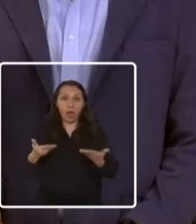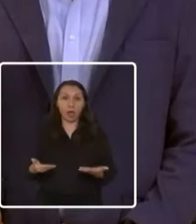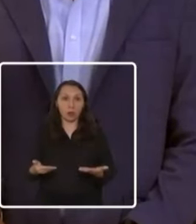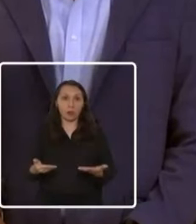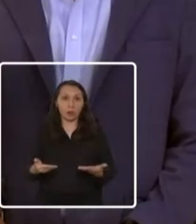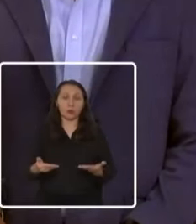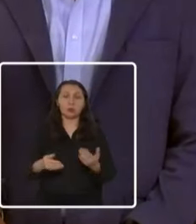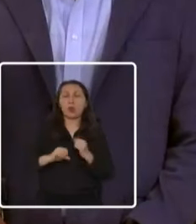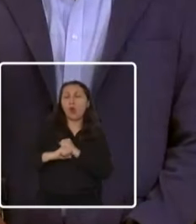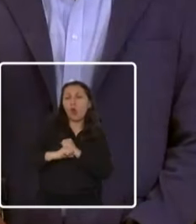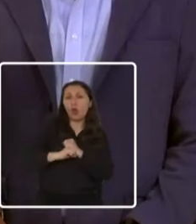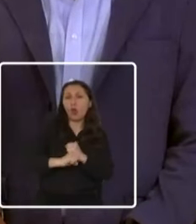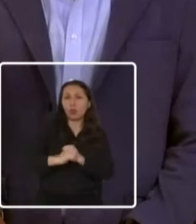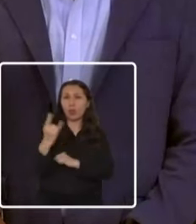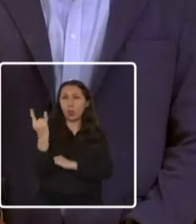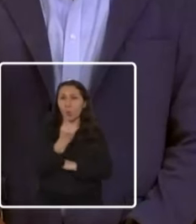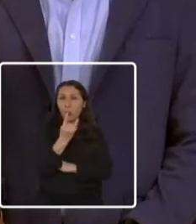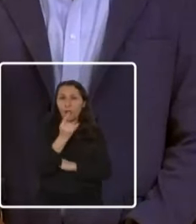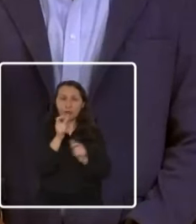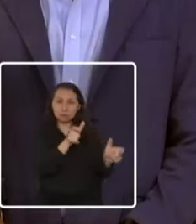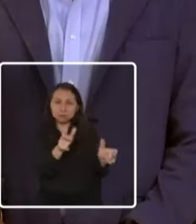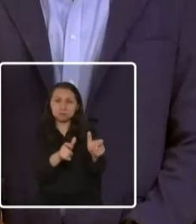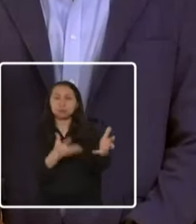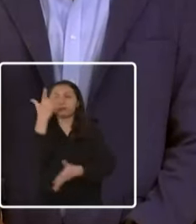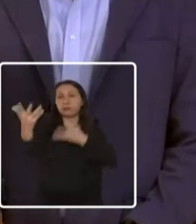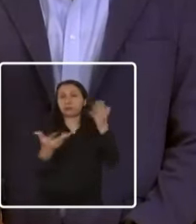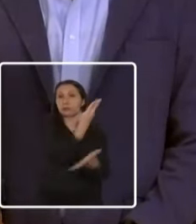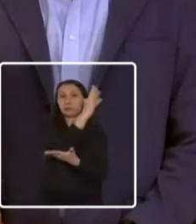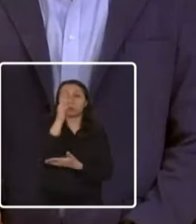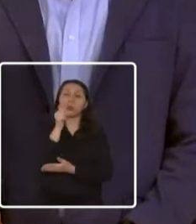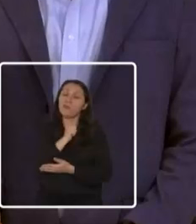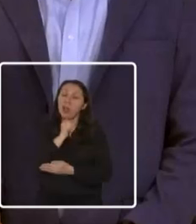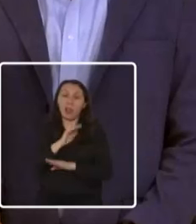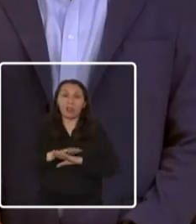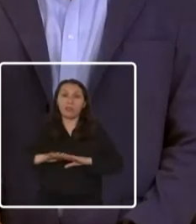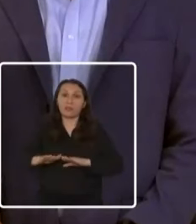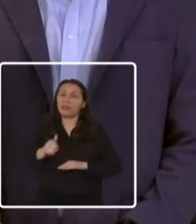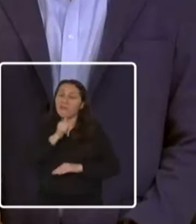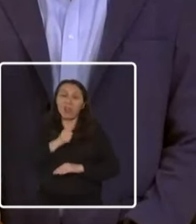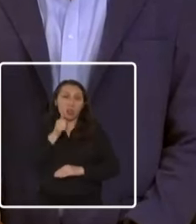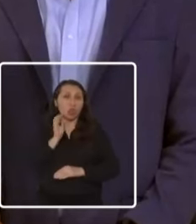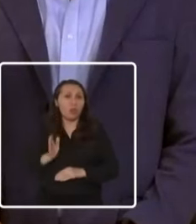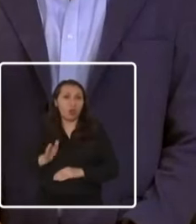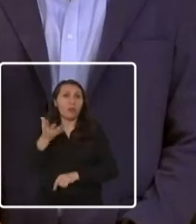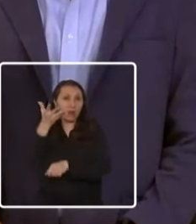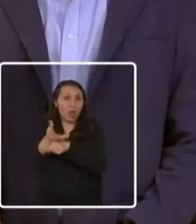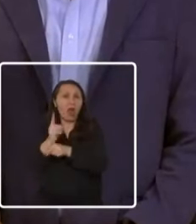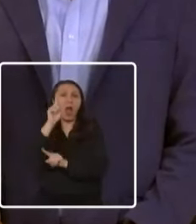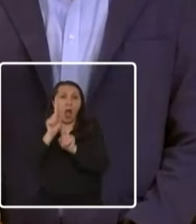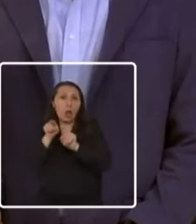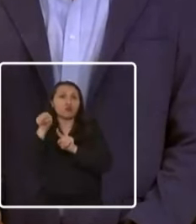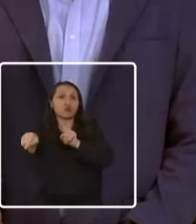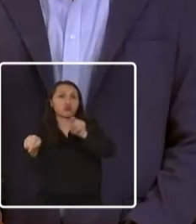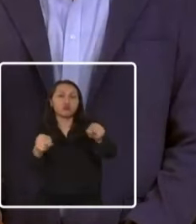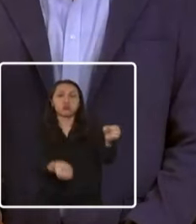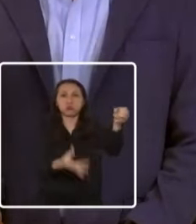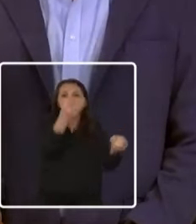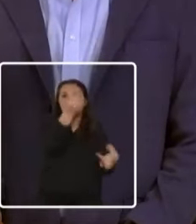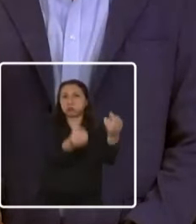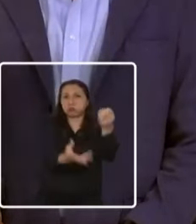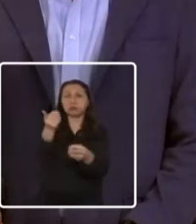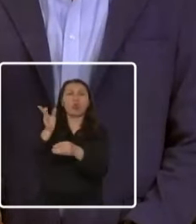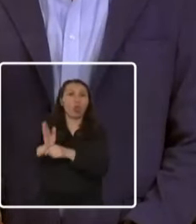ahora, el combate a esta emergencia de incendios forestales todavía no termina, no culmina. Tenemos algunos focos